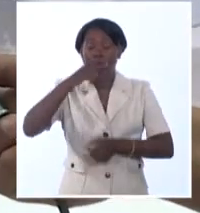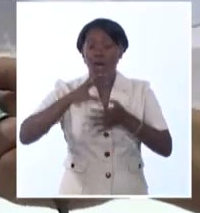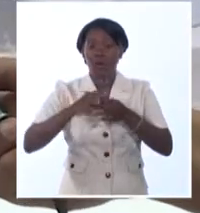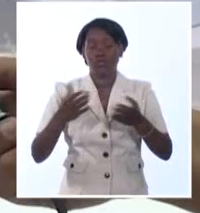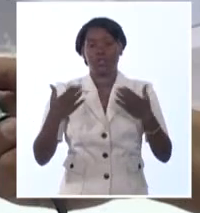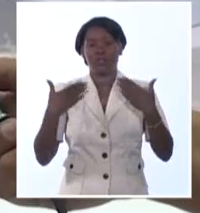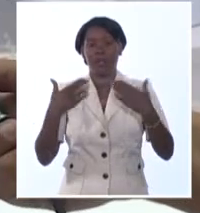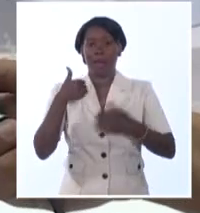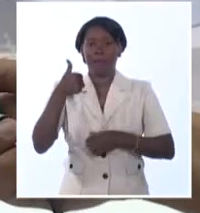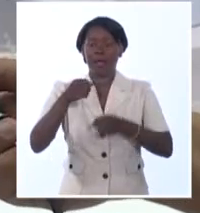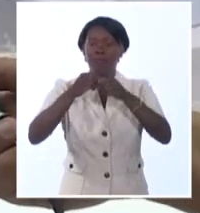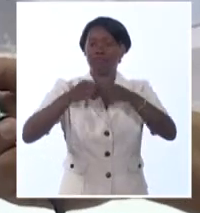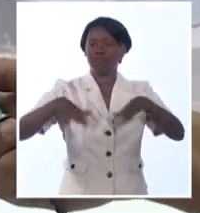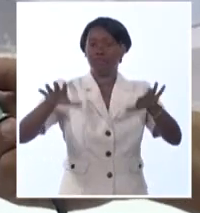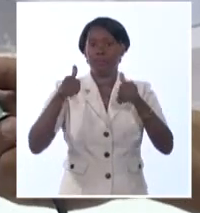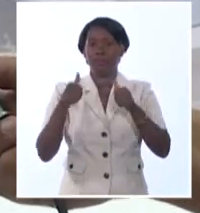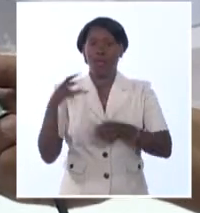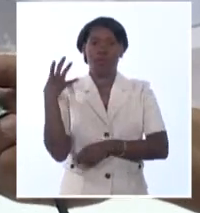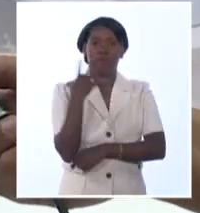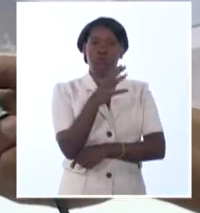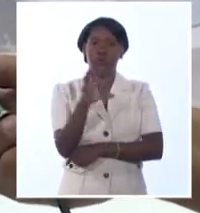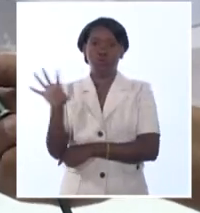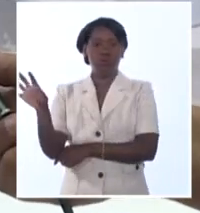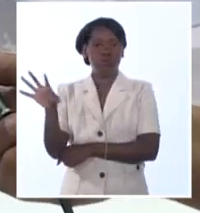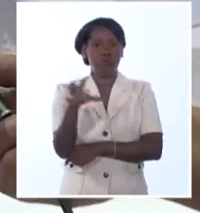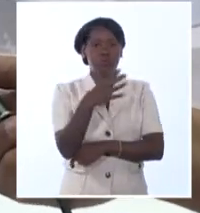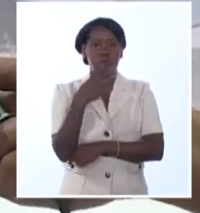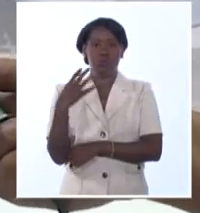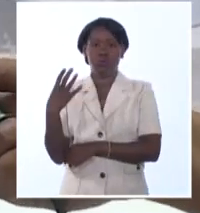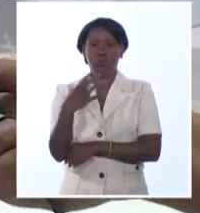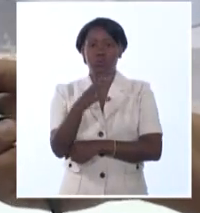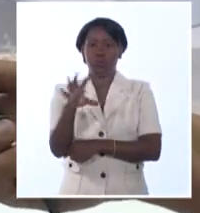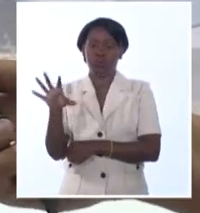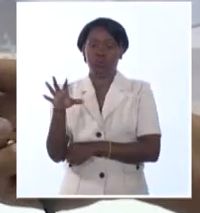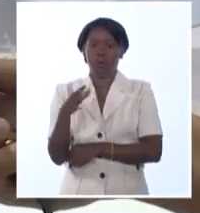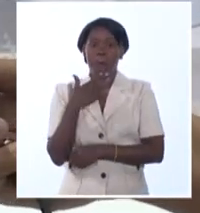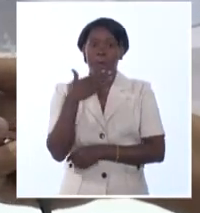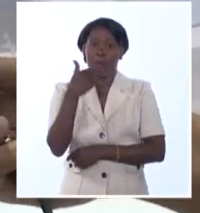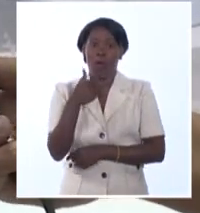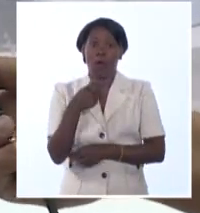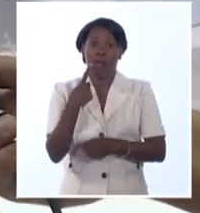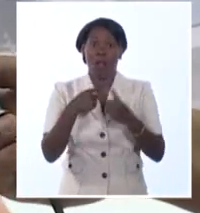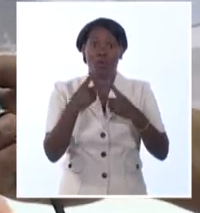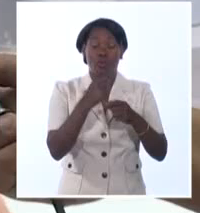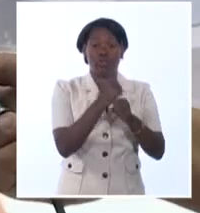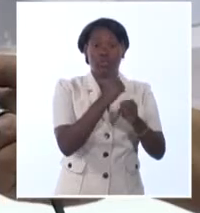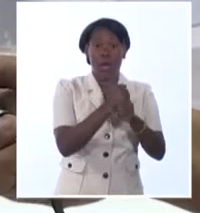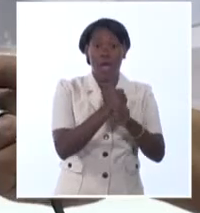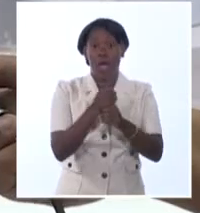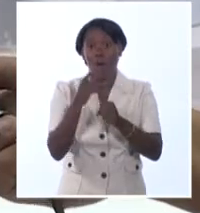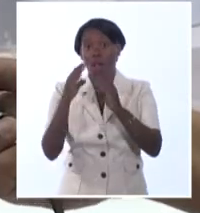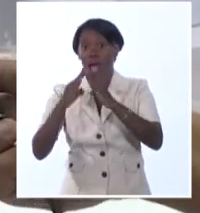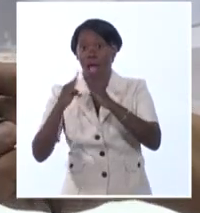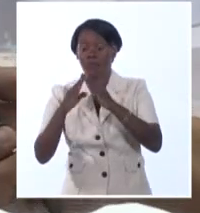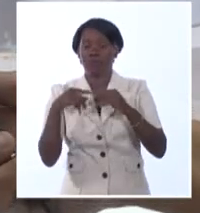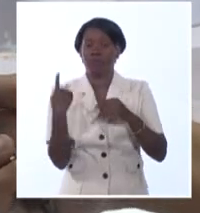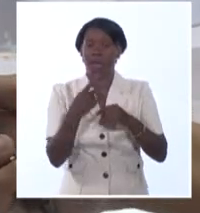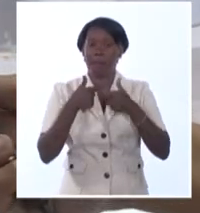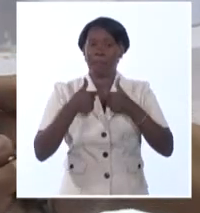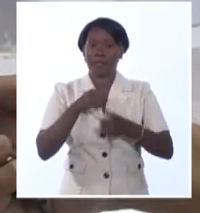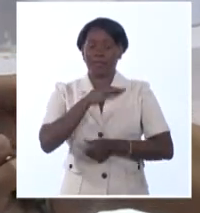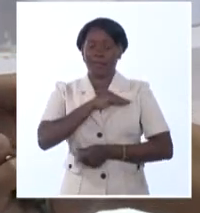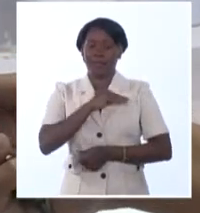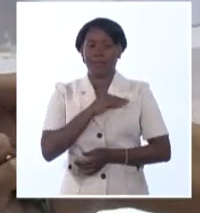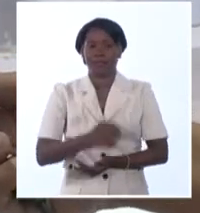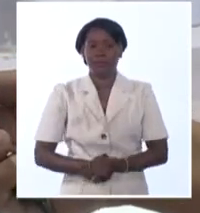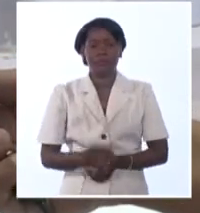una disponibilidad en la generación térmica que nos permita tener posibilidad para cubrir la demanda y estamos trabajando en este